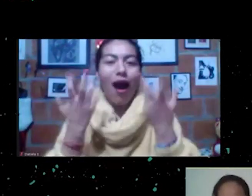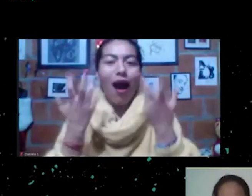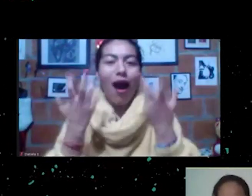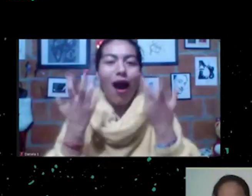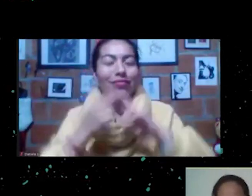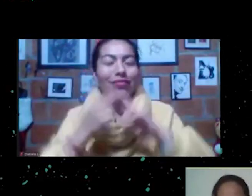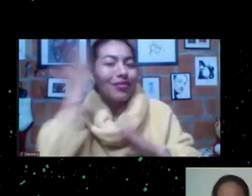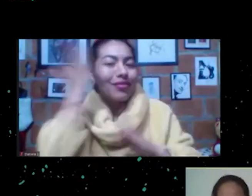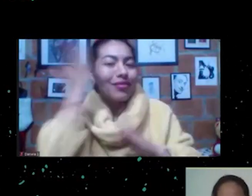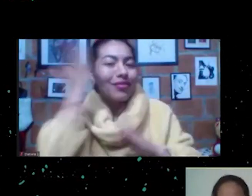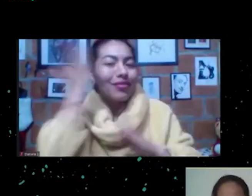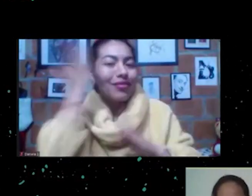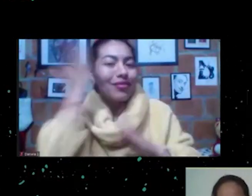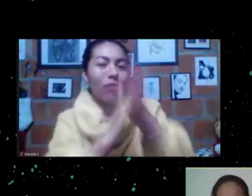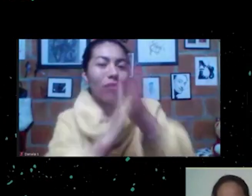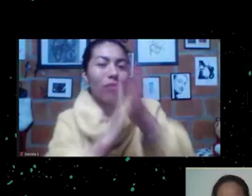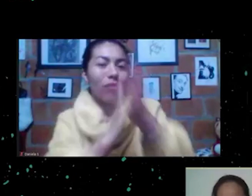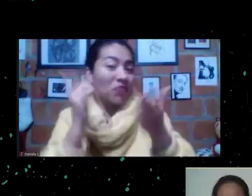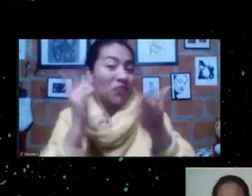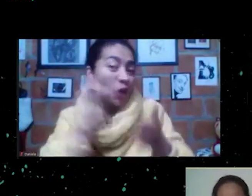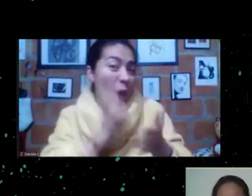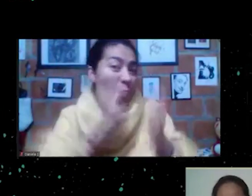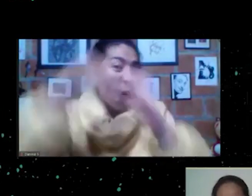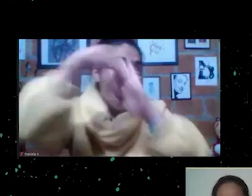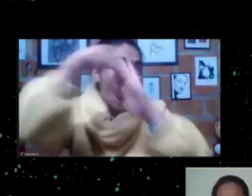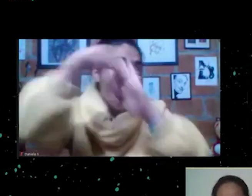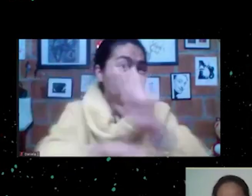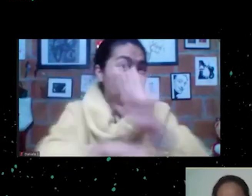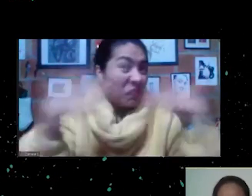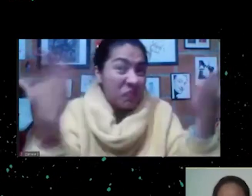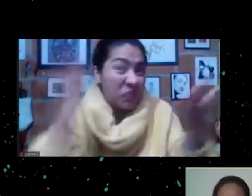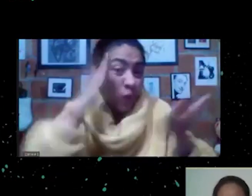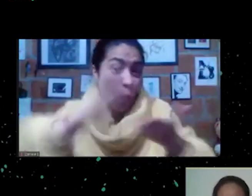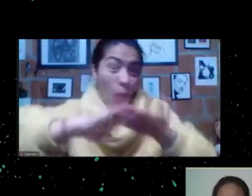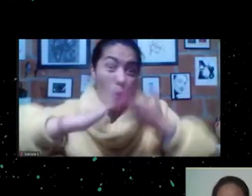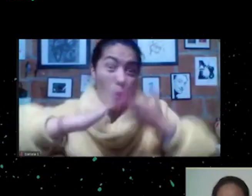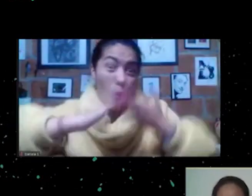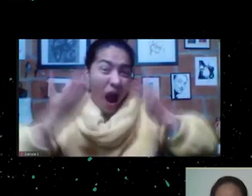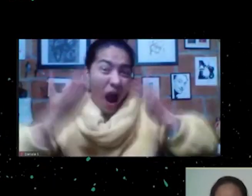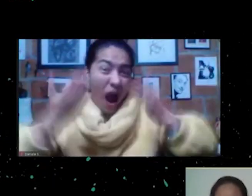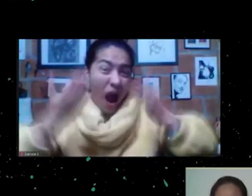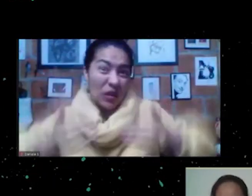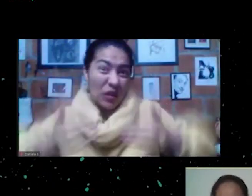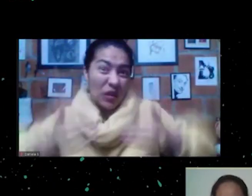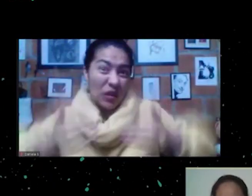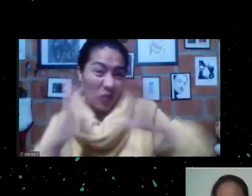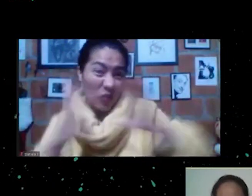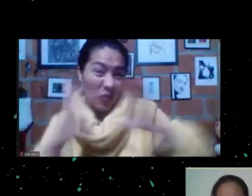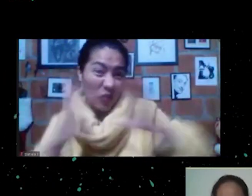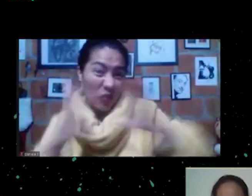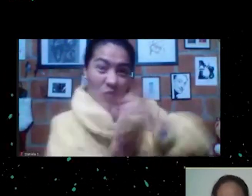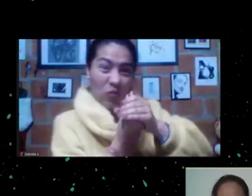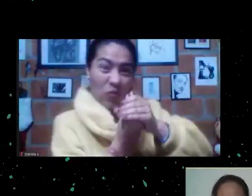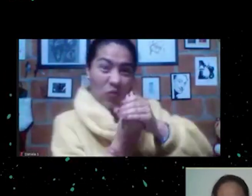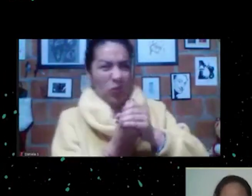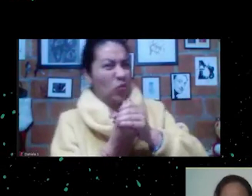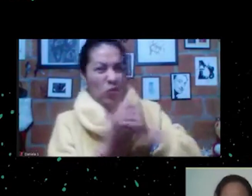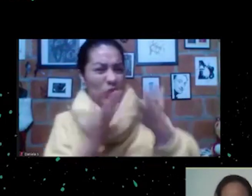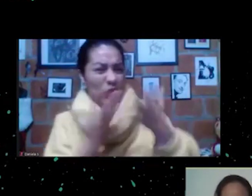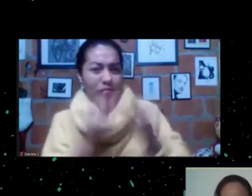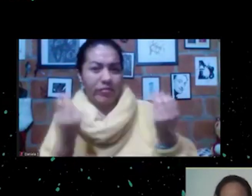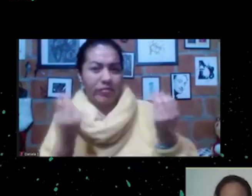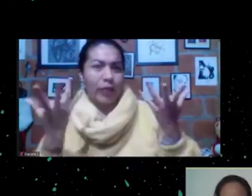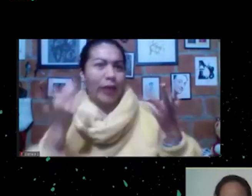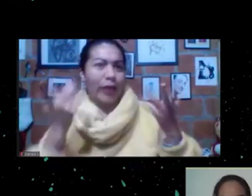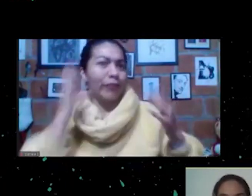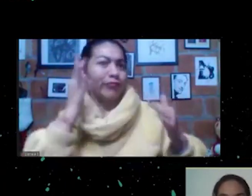la comunidad, ¿sí? Que sea un trabajo que se pueda incorporar a otras propuestas. No sé si te me puedas contar cómo es tu tema